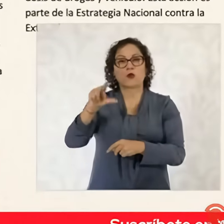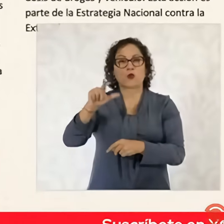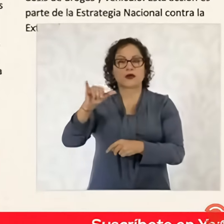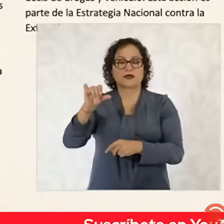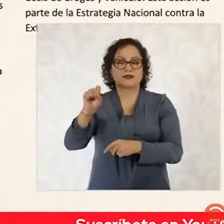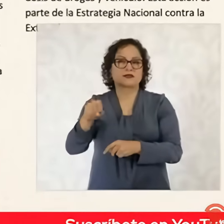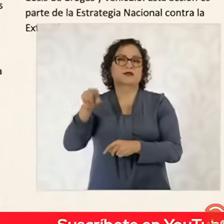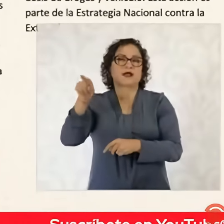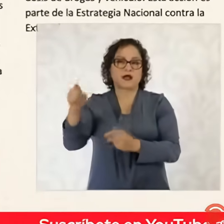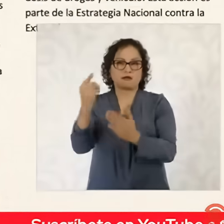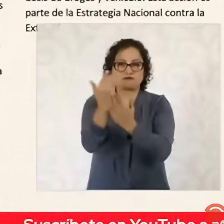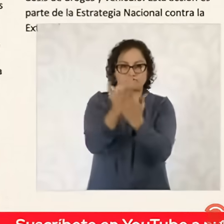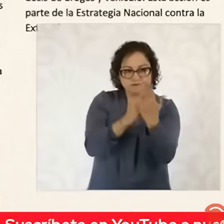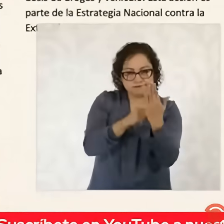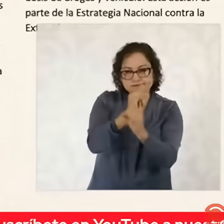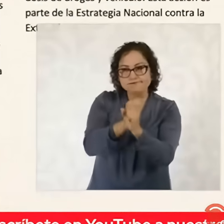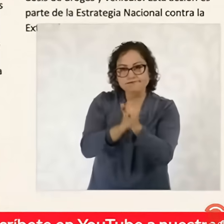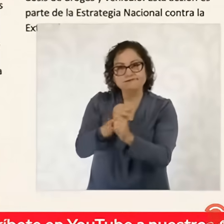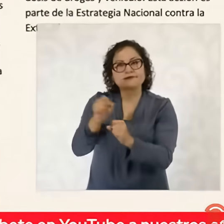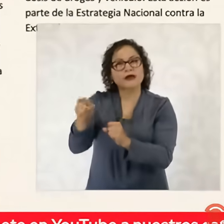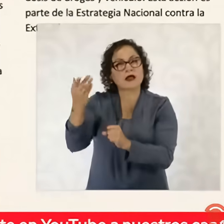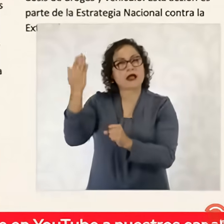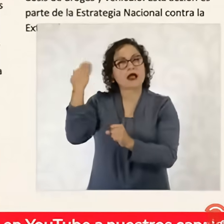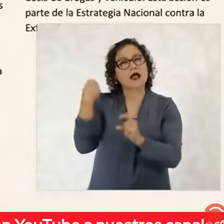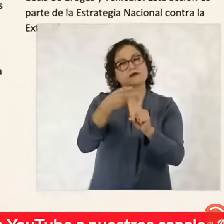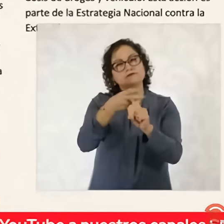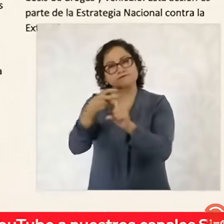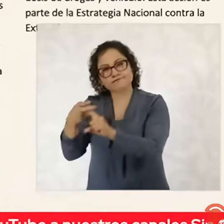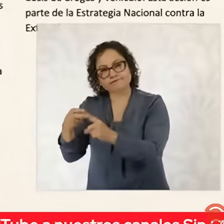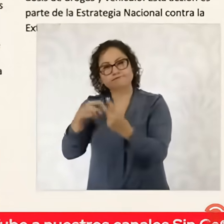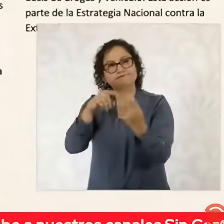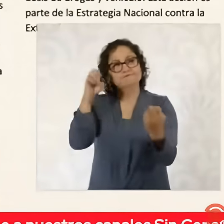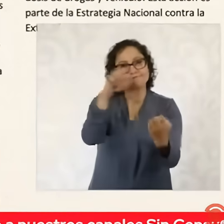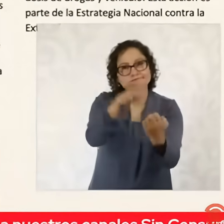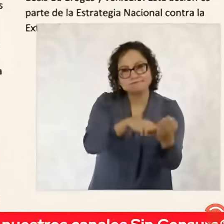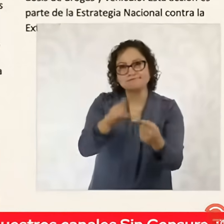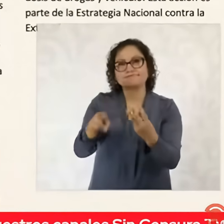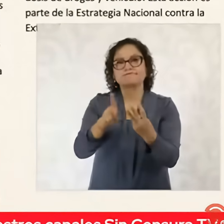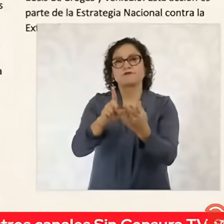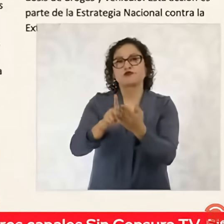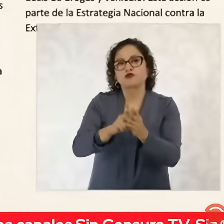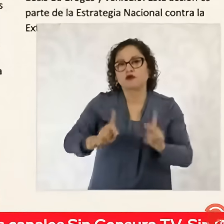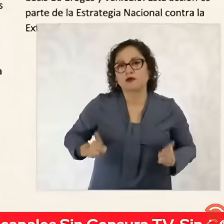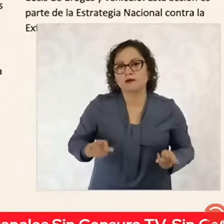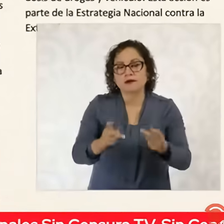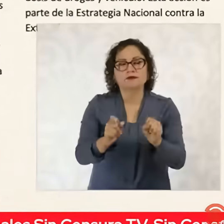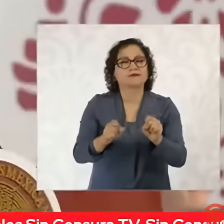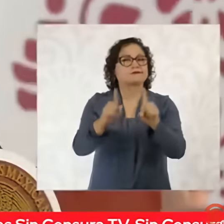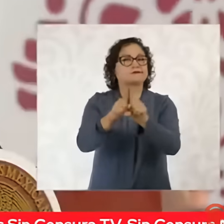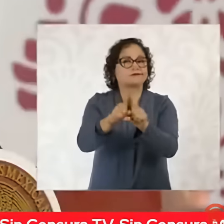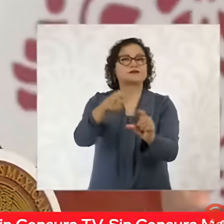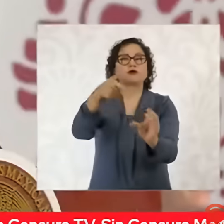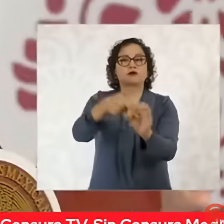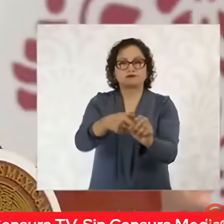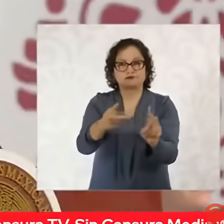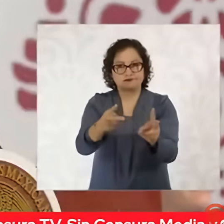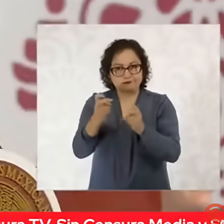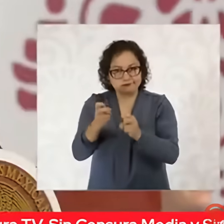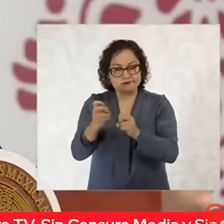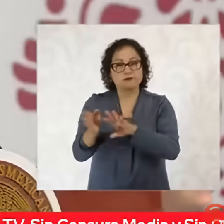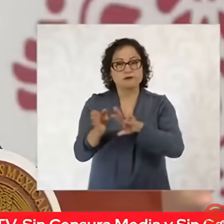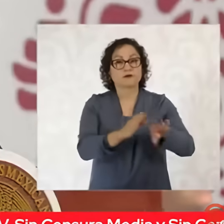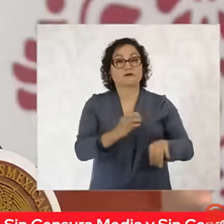asociación delictuosa y se le relaciona con extorsiones, secuestro, trasiego de droga y robo de combustible. En Acapulco,